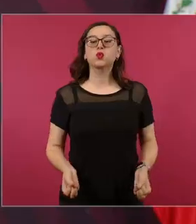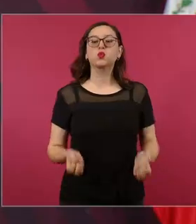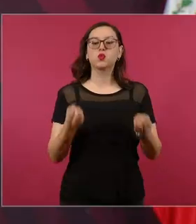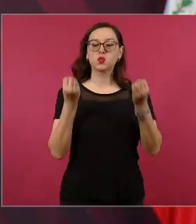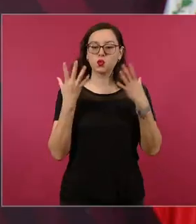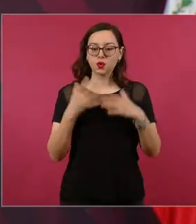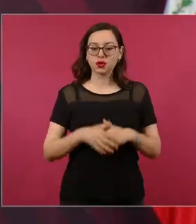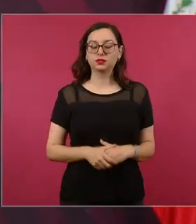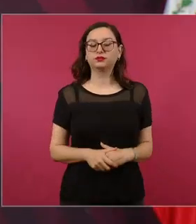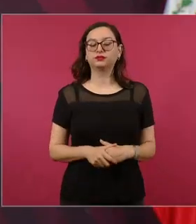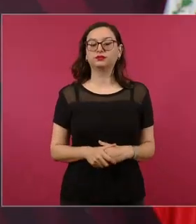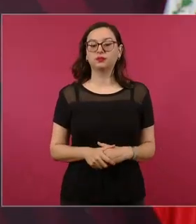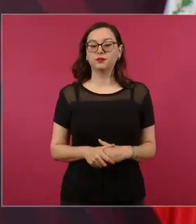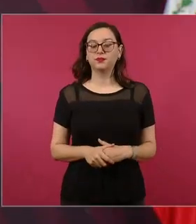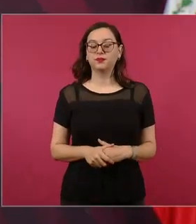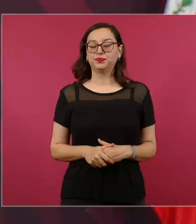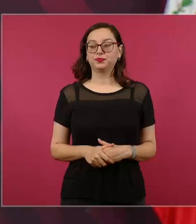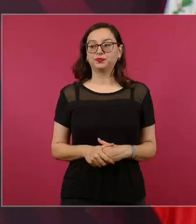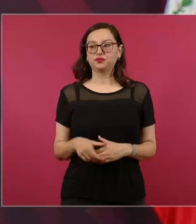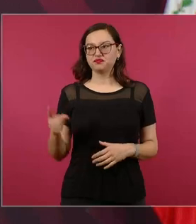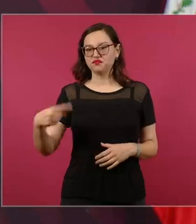¿Cuánto costó la guerra sucia?